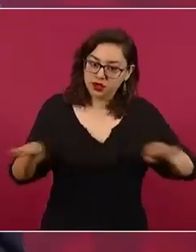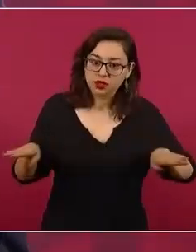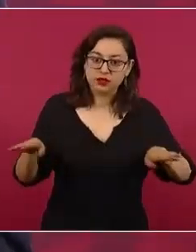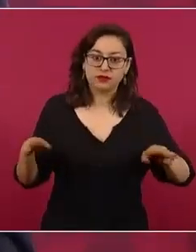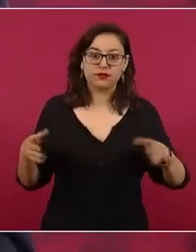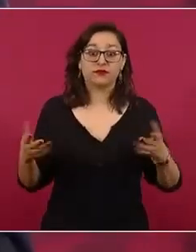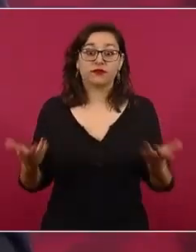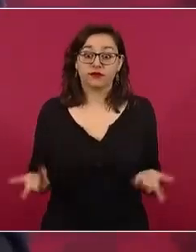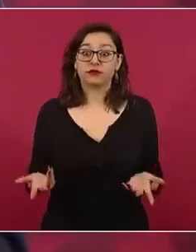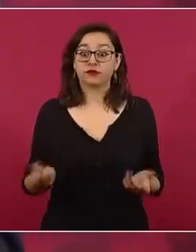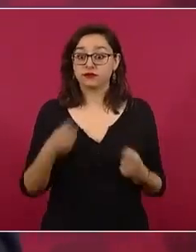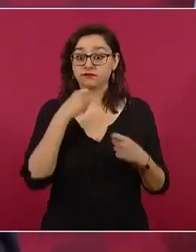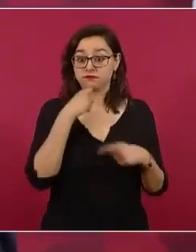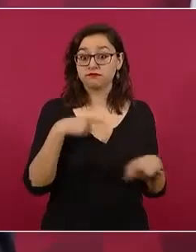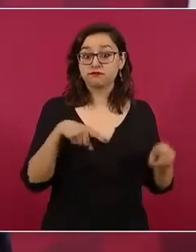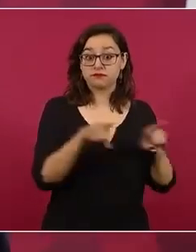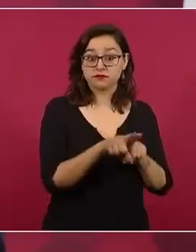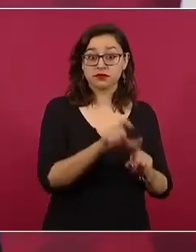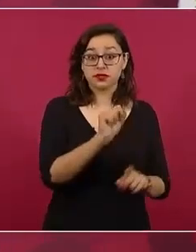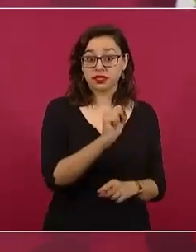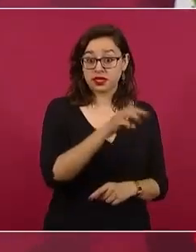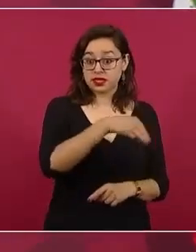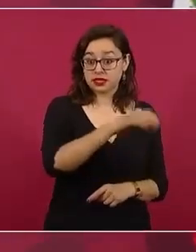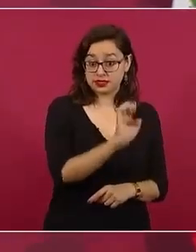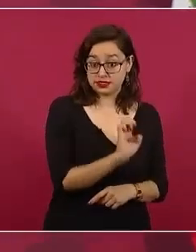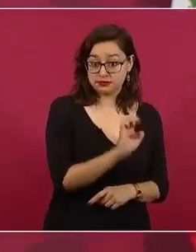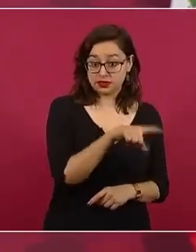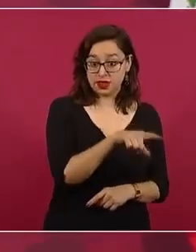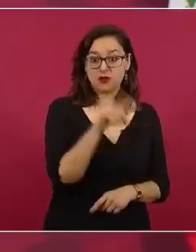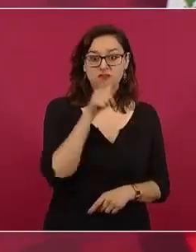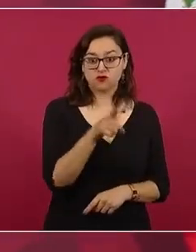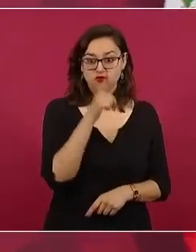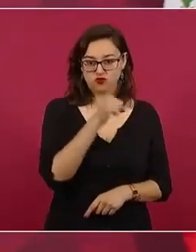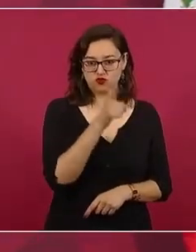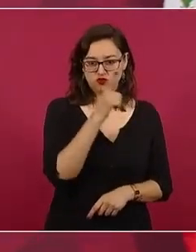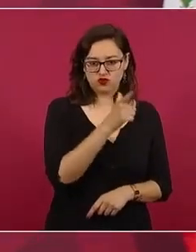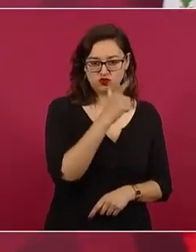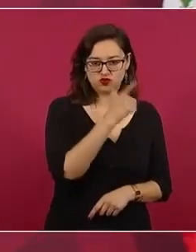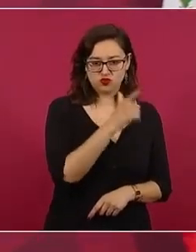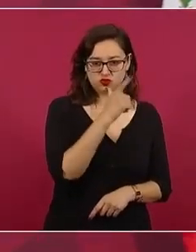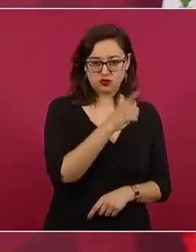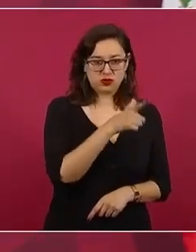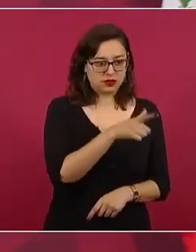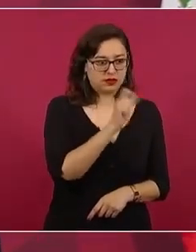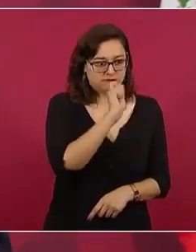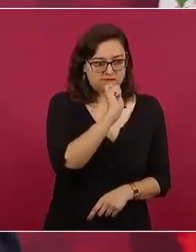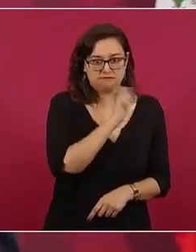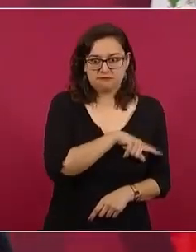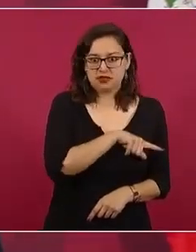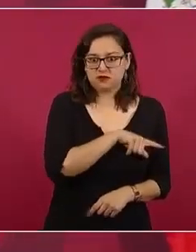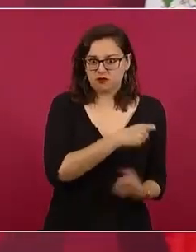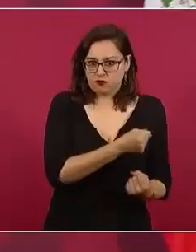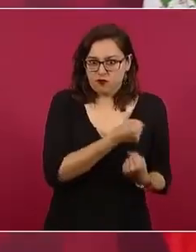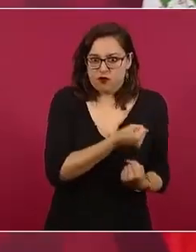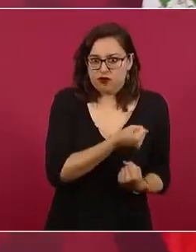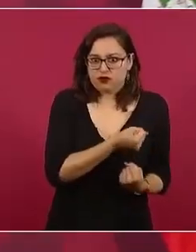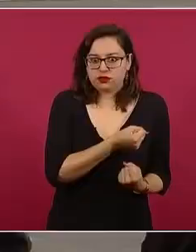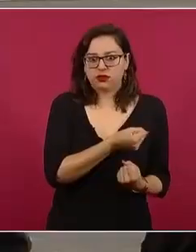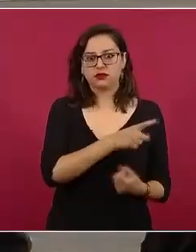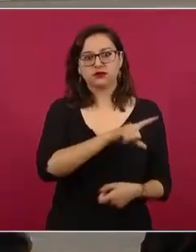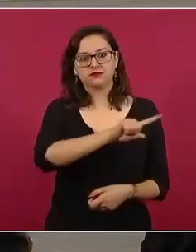el SME. Por eso da mucha tristeza de cómo destruyeron